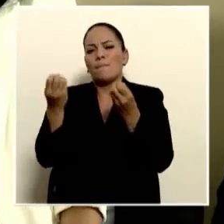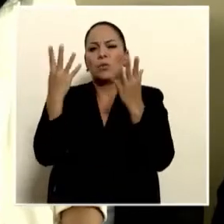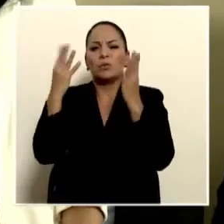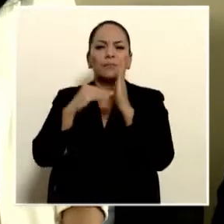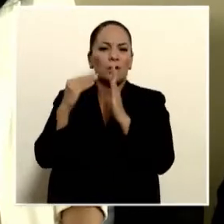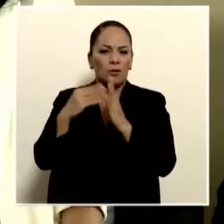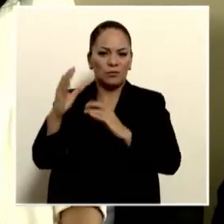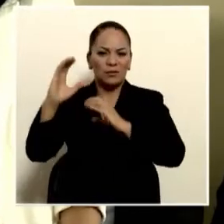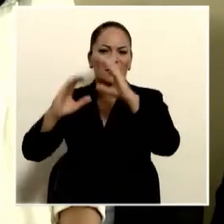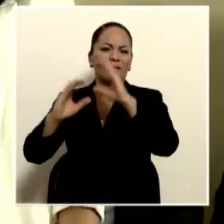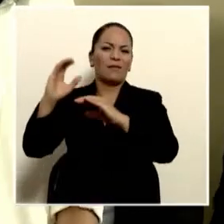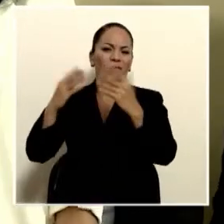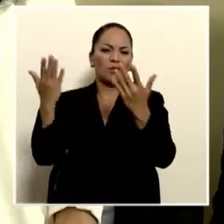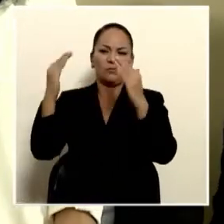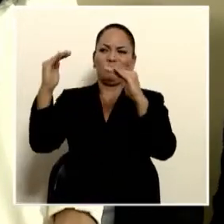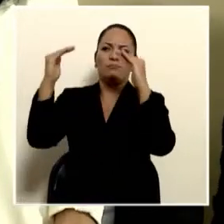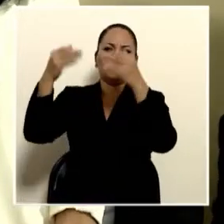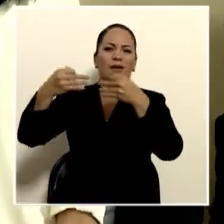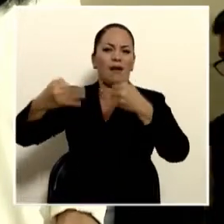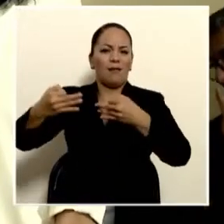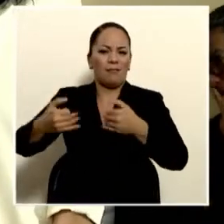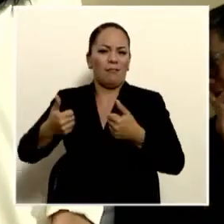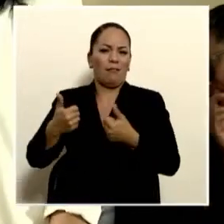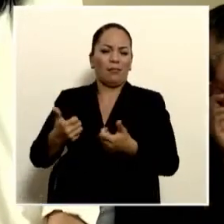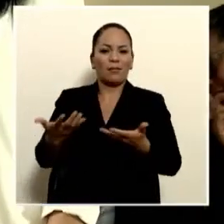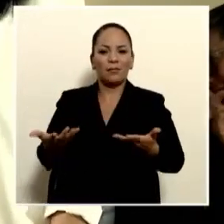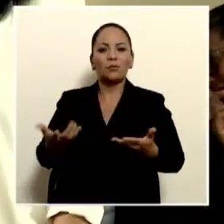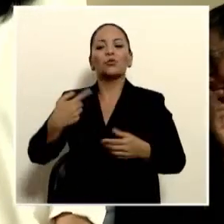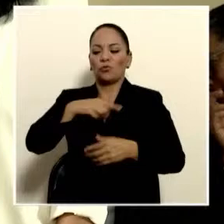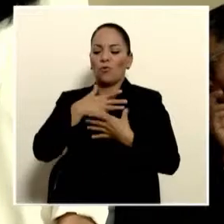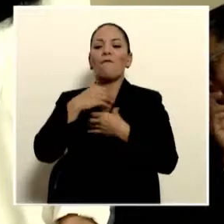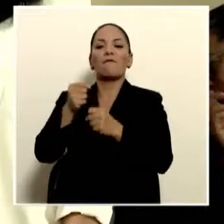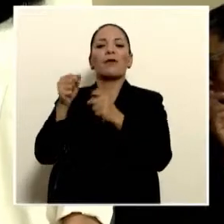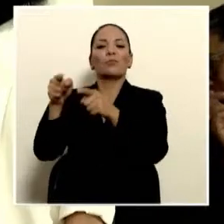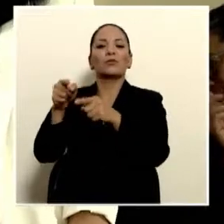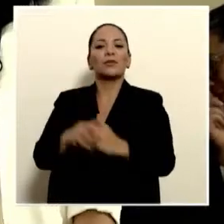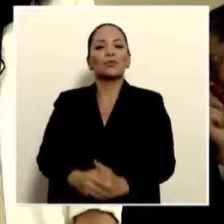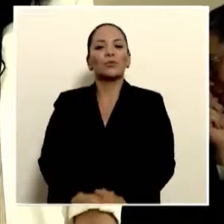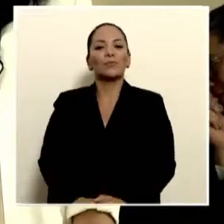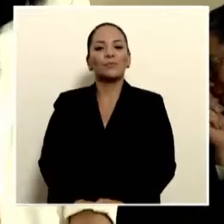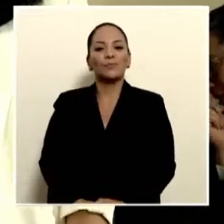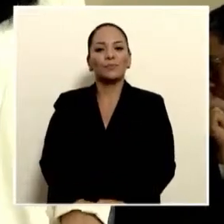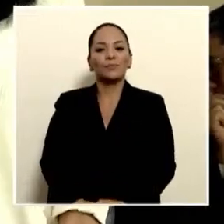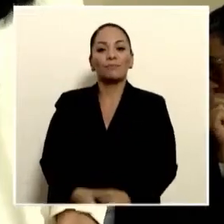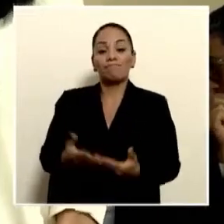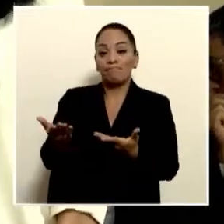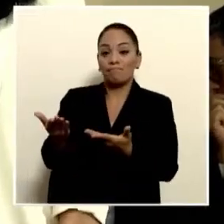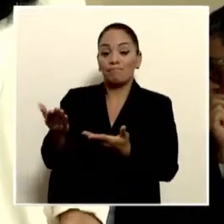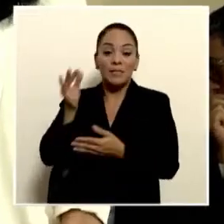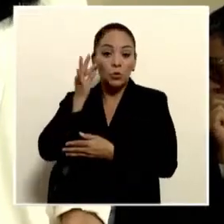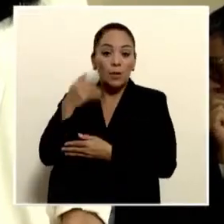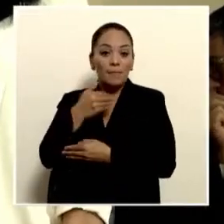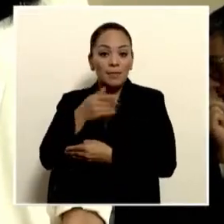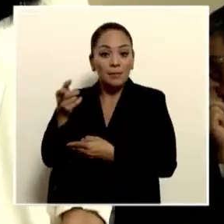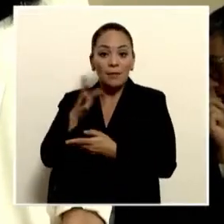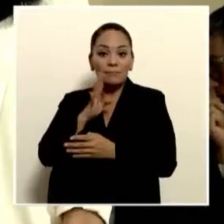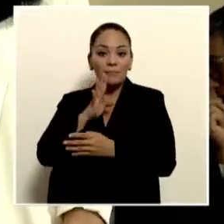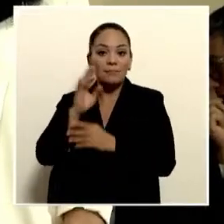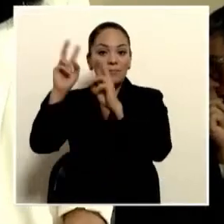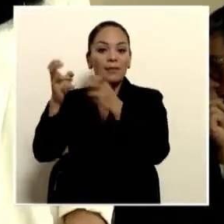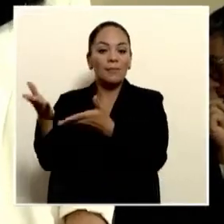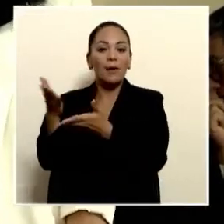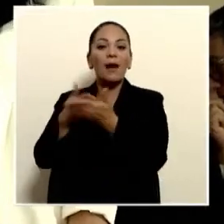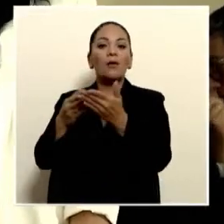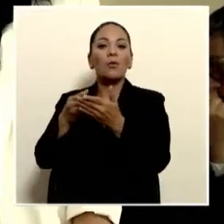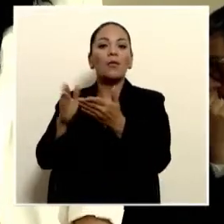multimillonarios, científicos de las más altas calidades, vamos a confiar en eso. Yo no sé si la señora ministra quiere agregar algo al respecto del